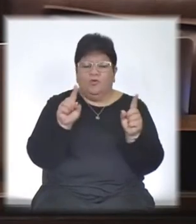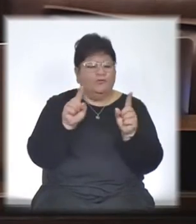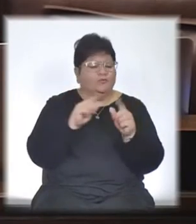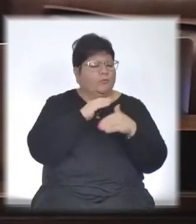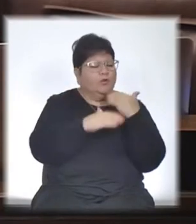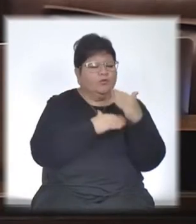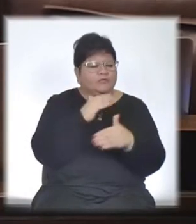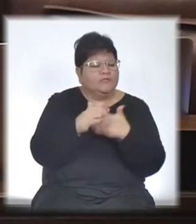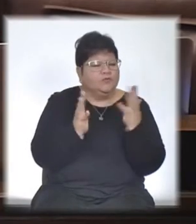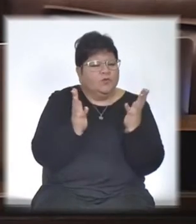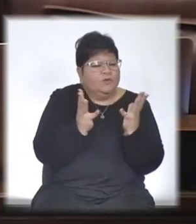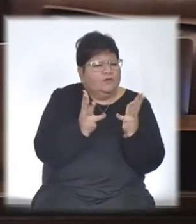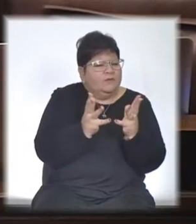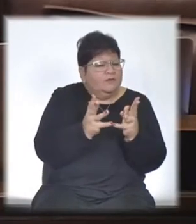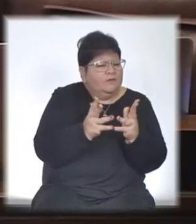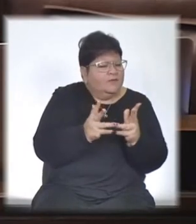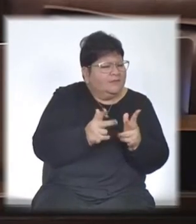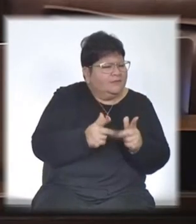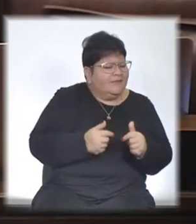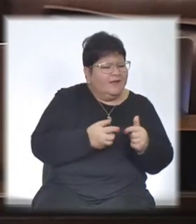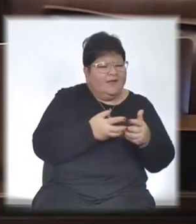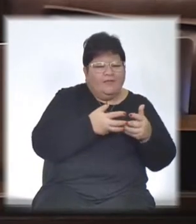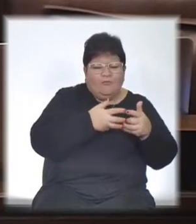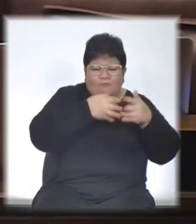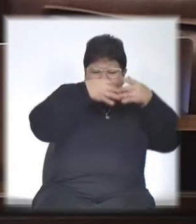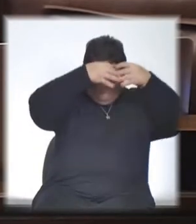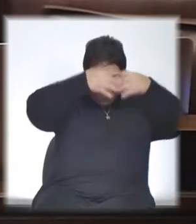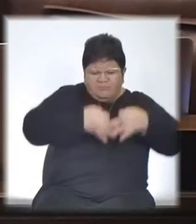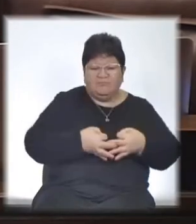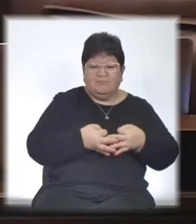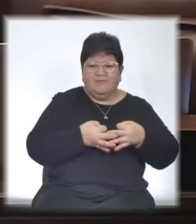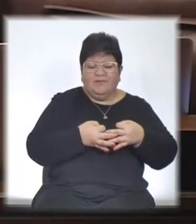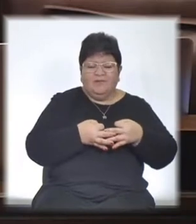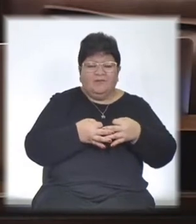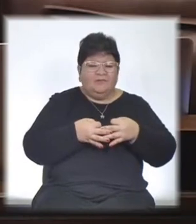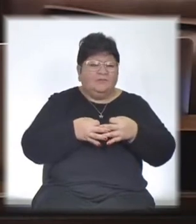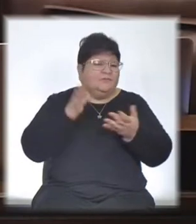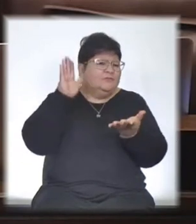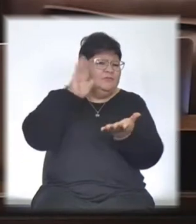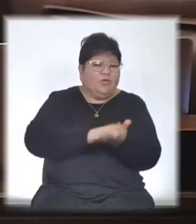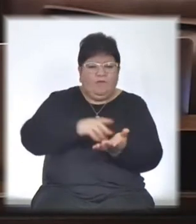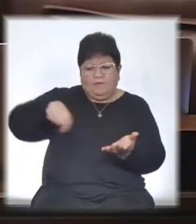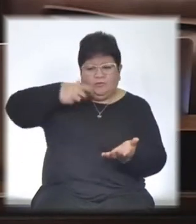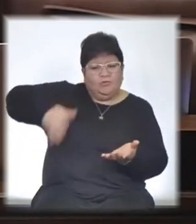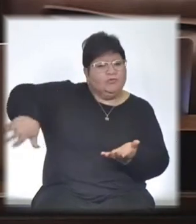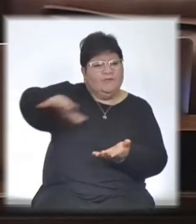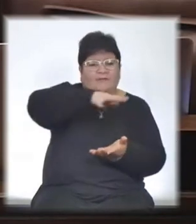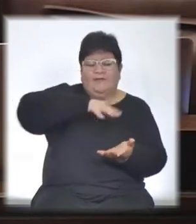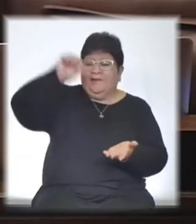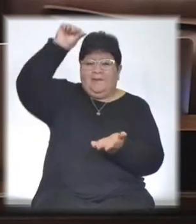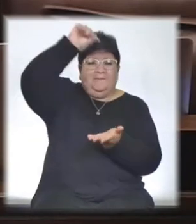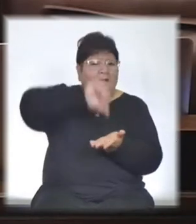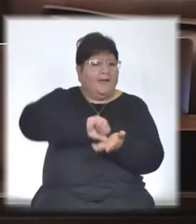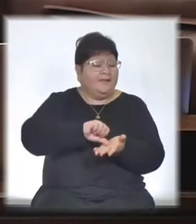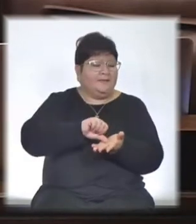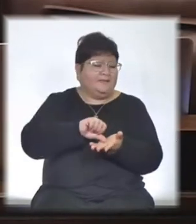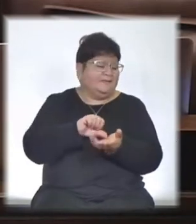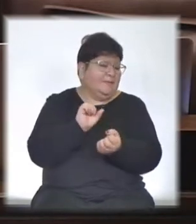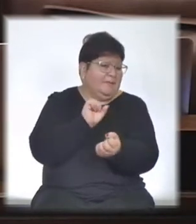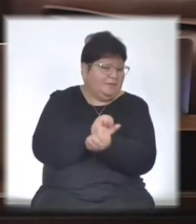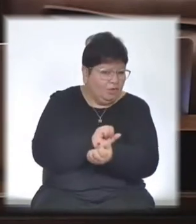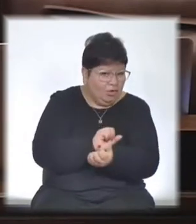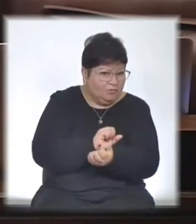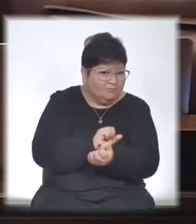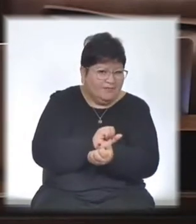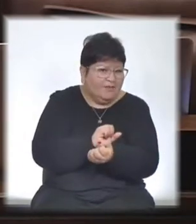orgánico que actuó sobre todo el cuerpo social. El país entero está bajo prisión. Basta recordar la división